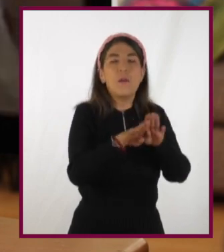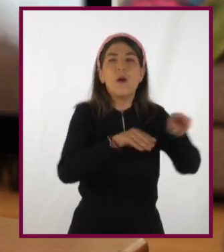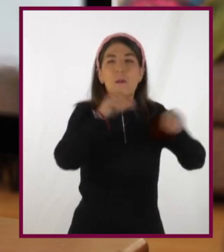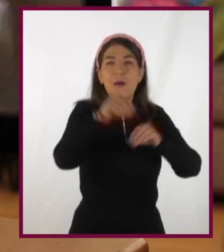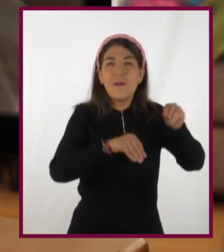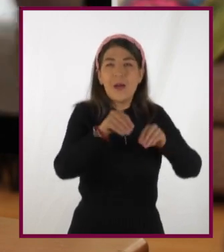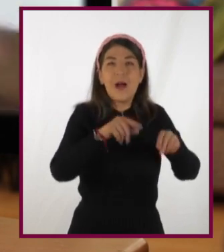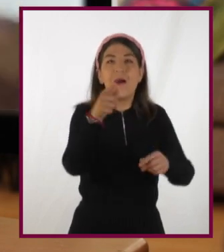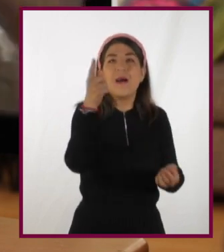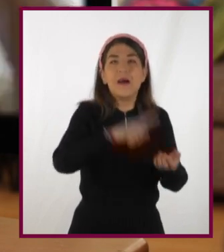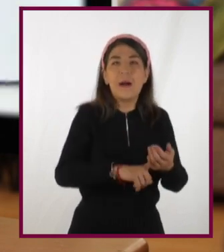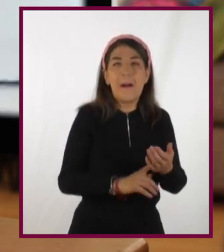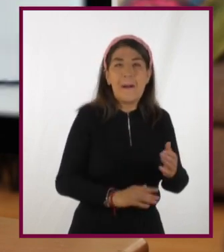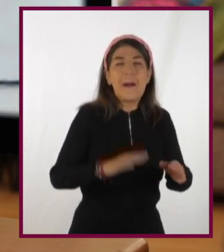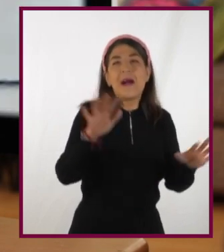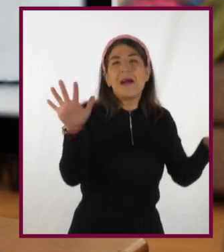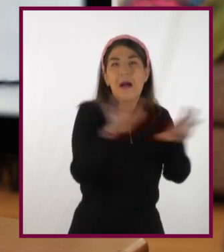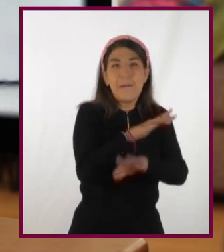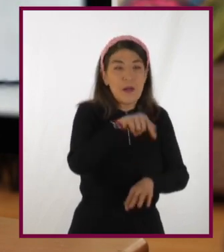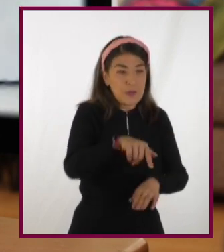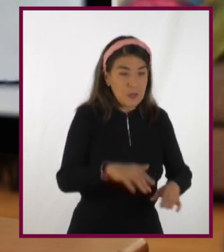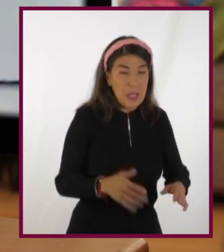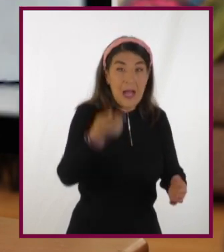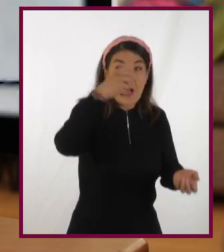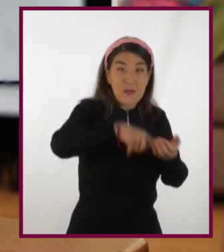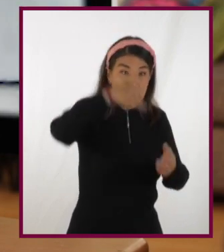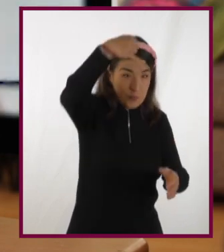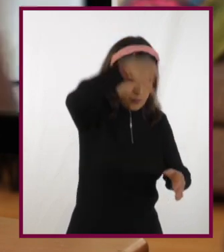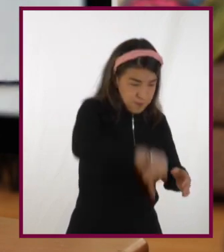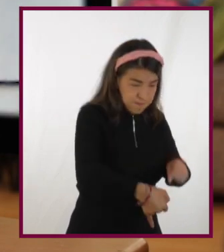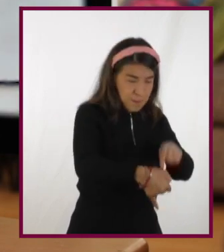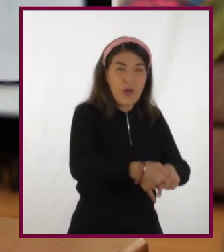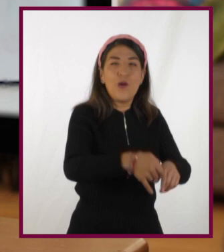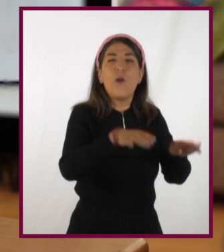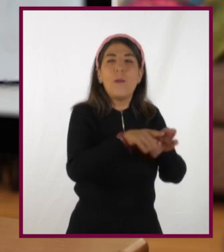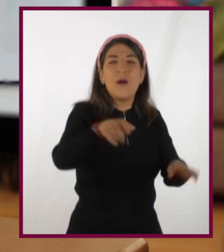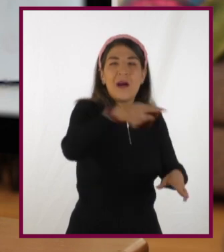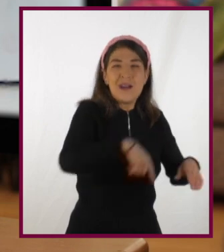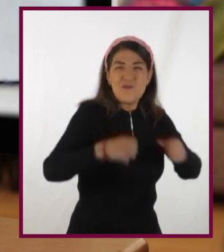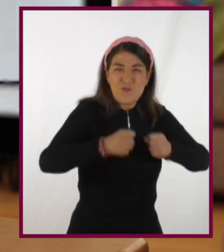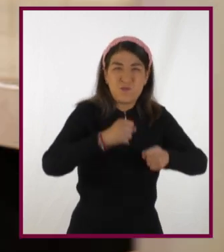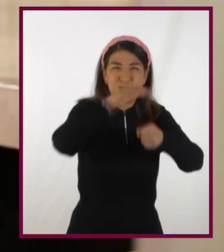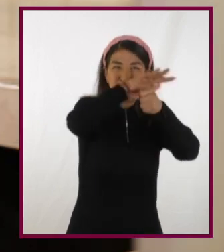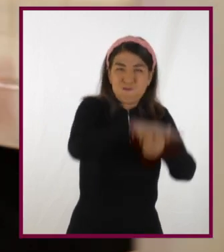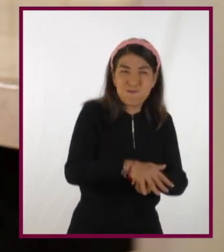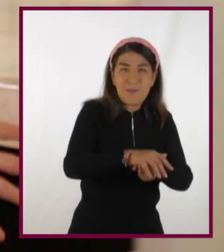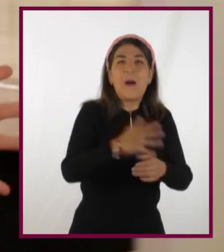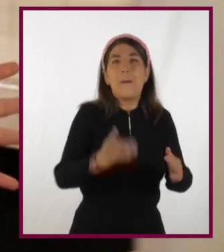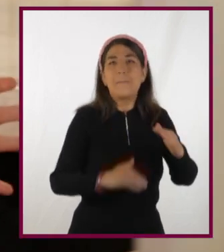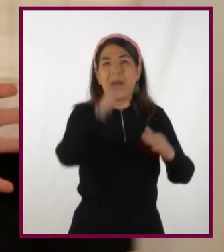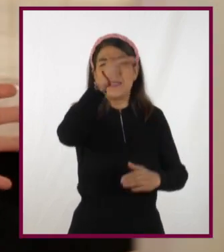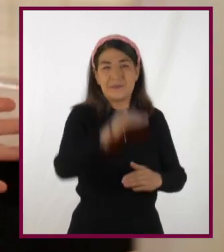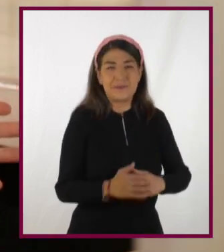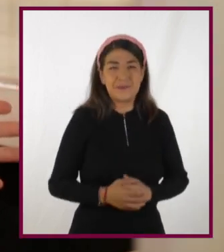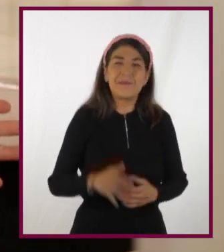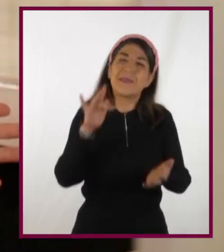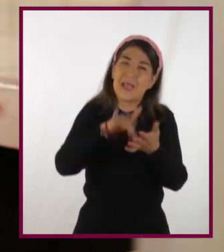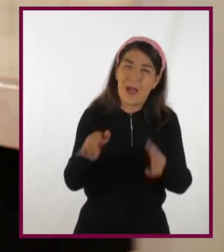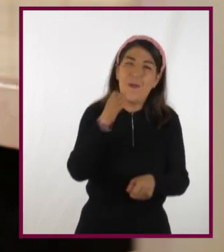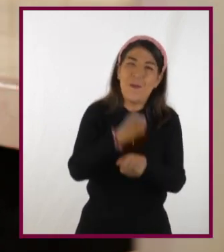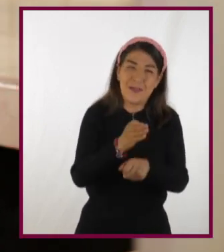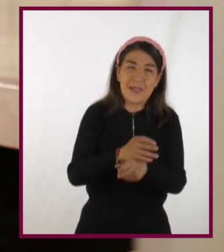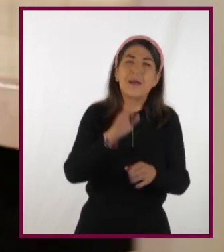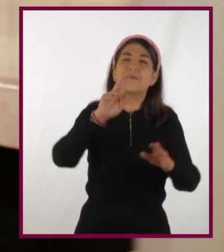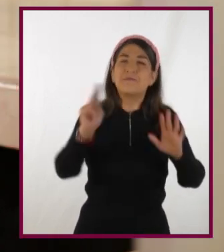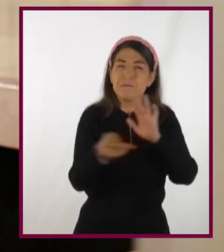mueve el nivel de agua en el tinaco, y entonces cómo cambia la presión en el fondo del tinaco, y entonces cómo cambia la presión en todo nuestro sistema. Doctor, muchas gracias por esta parte de la